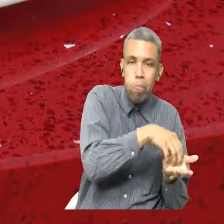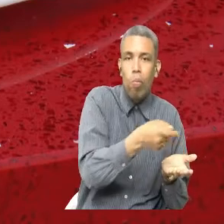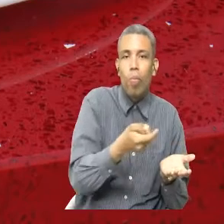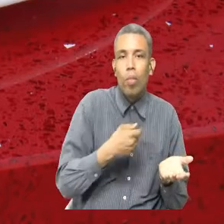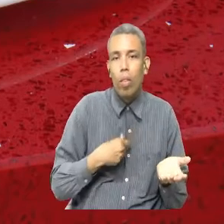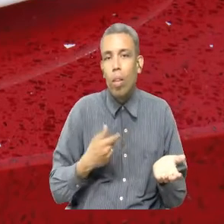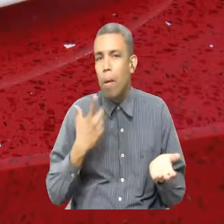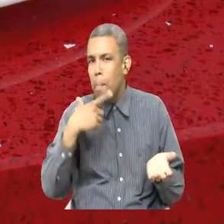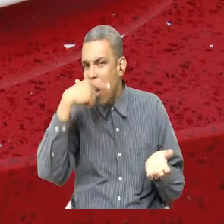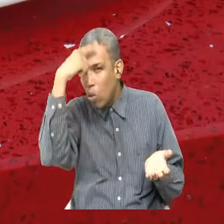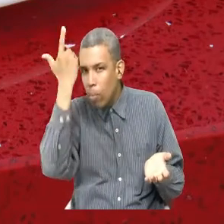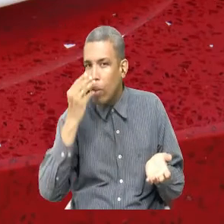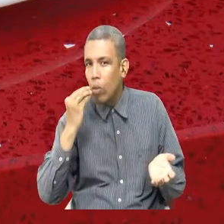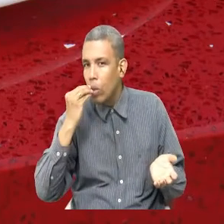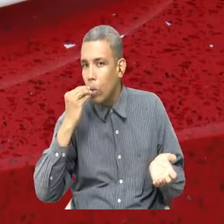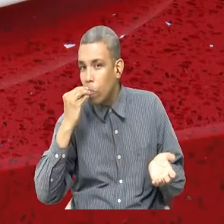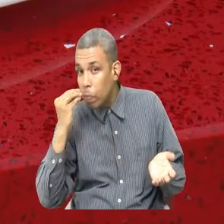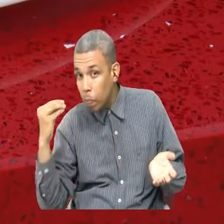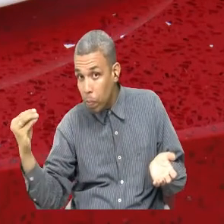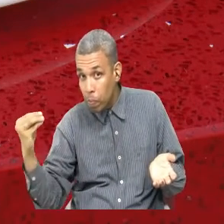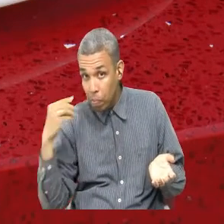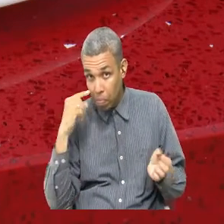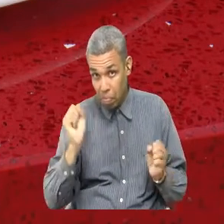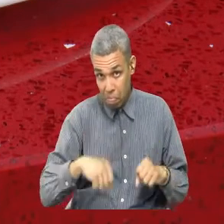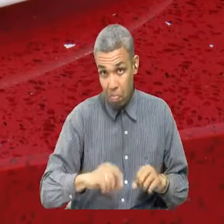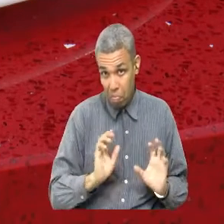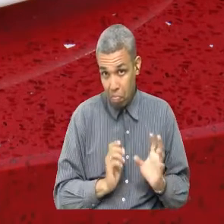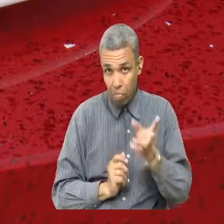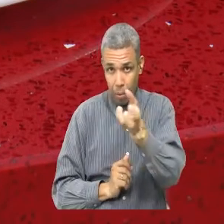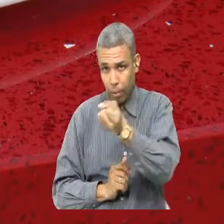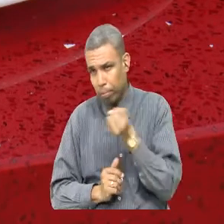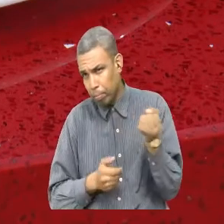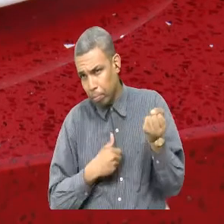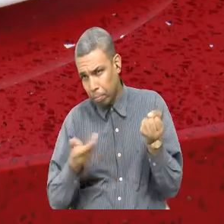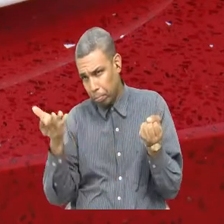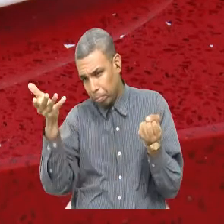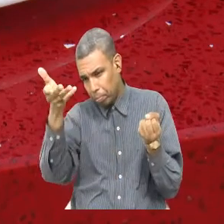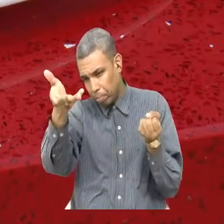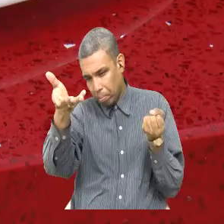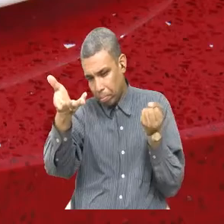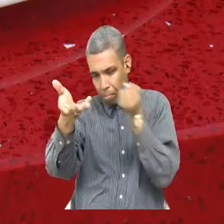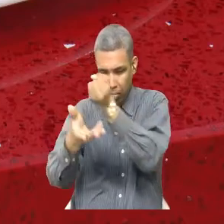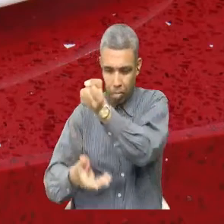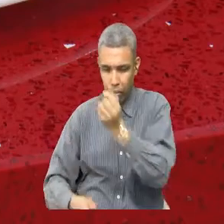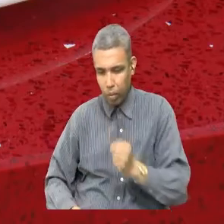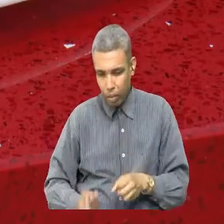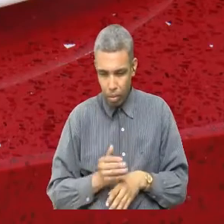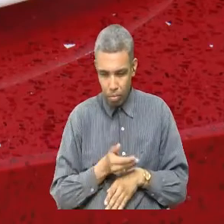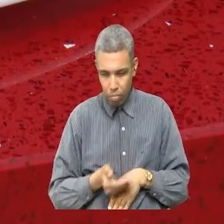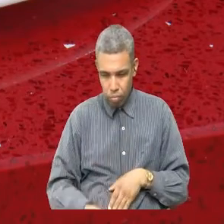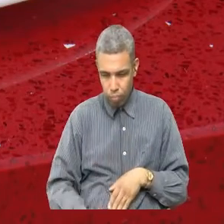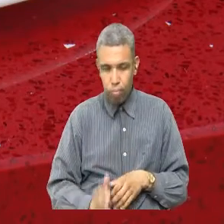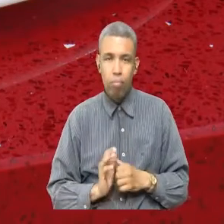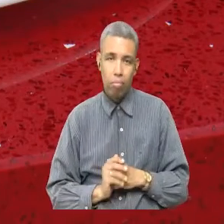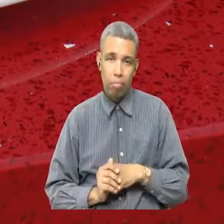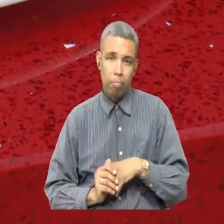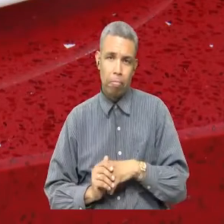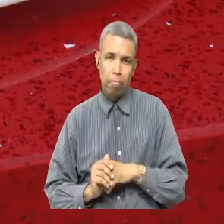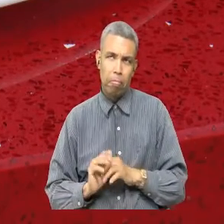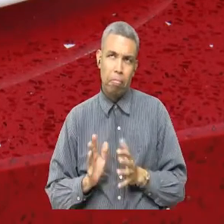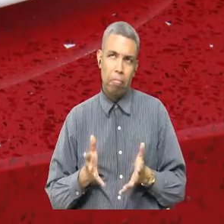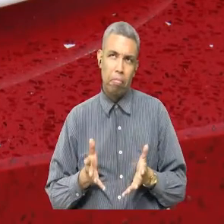se le adiciona la gelatina sin sabor, se pone la parte superior del postre y se lleva a refrigeración, se deja